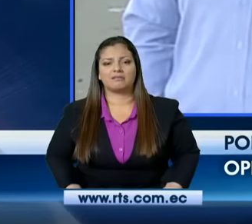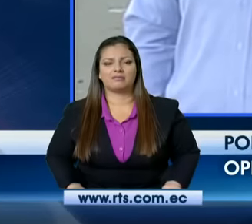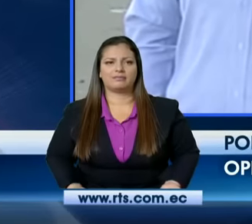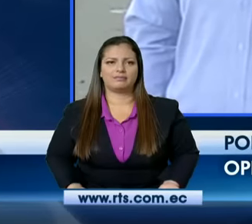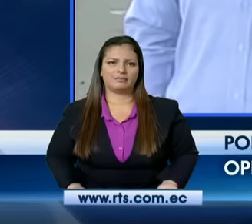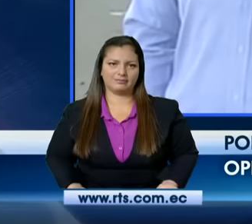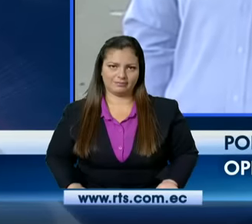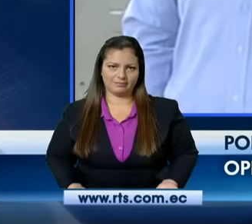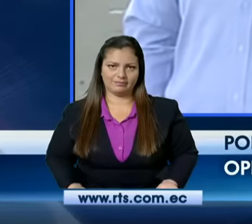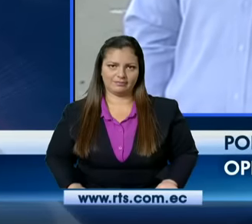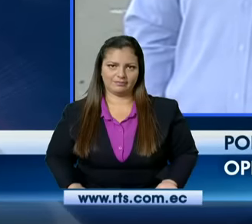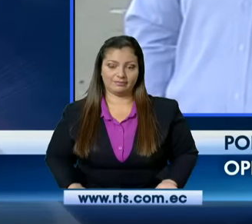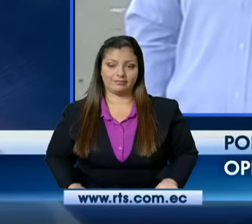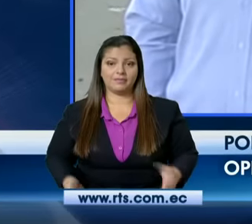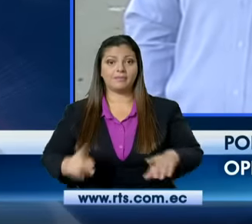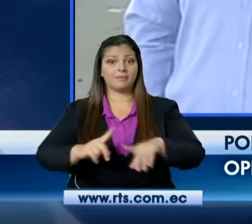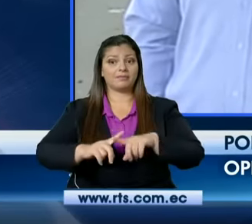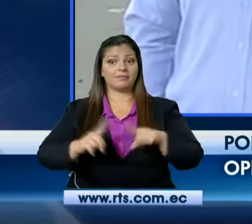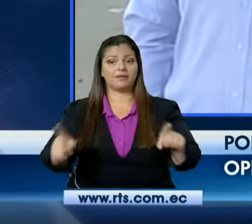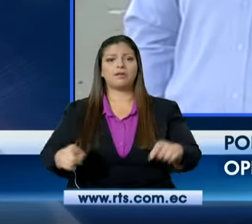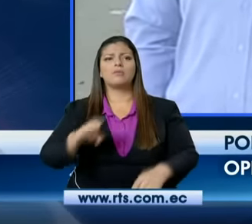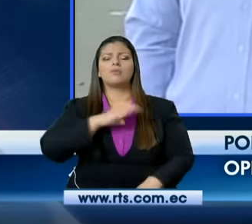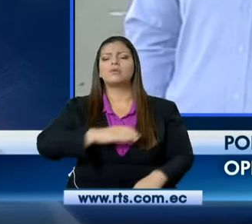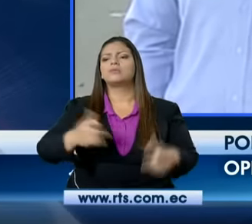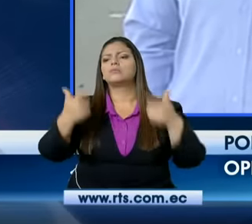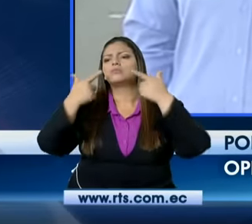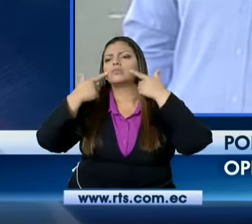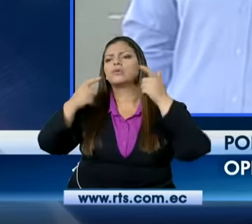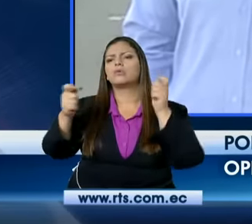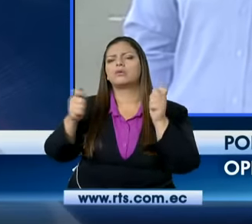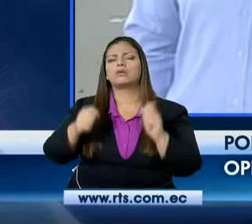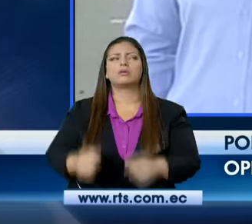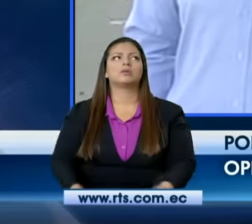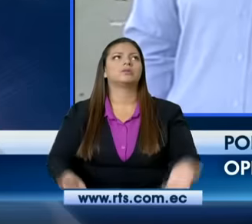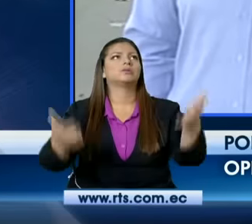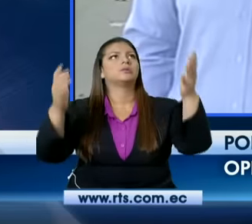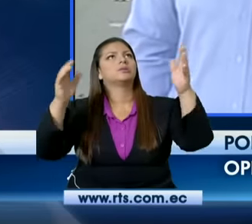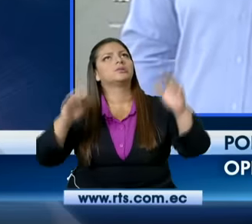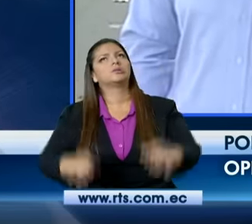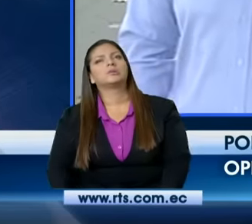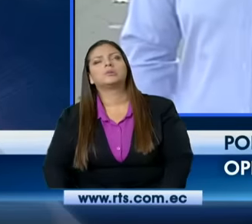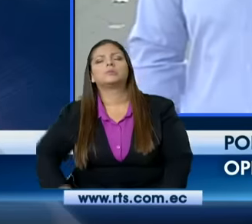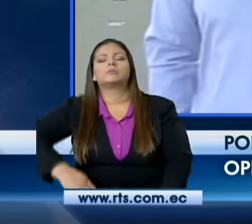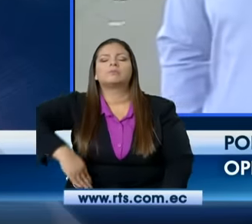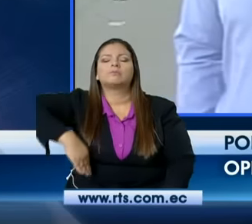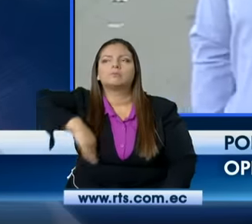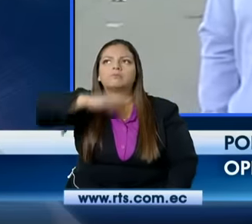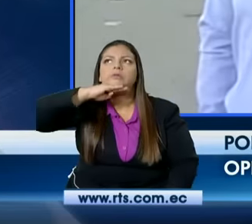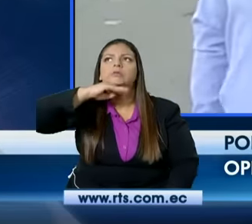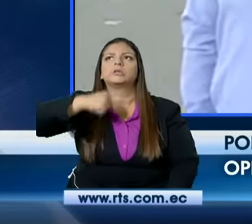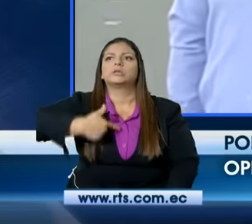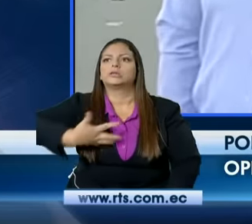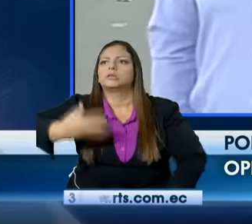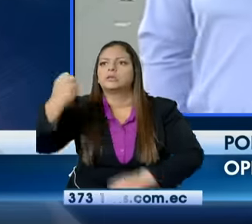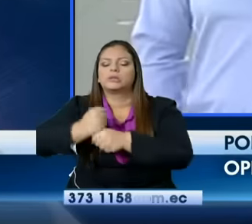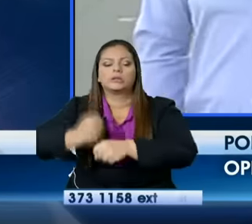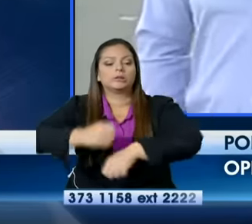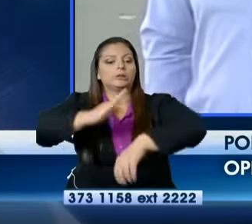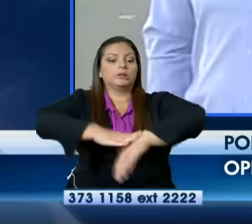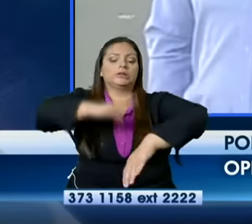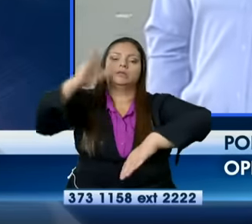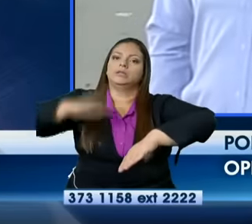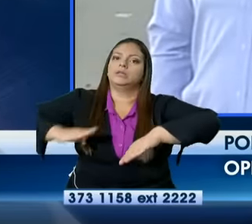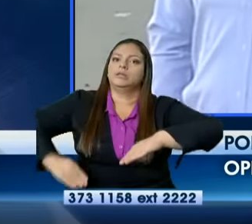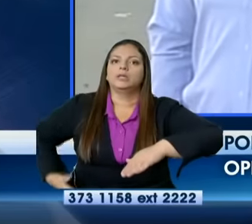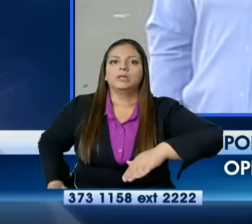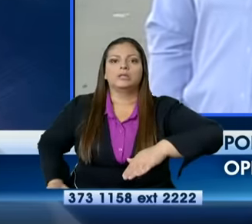Y cuando hacen los controles, ¿por qué abusan? No ves que estoy trabajando, no ves que pierdo tiempo. Estoy apurado. No ves que se me cayó, se me